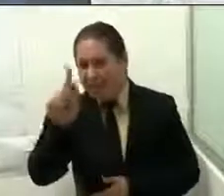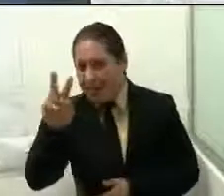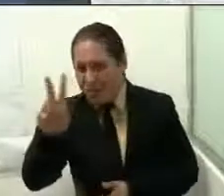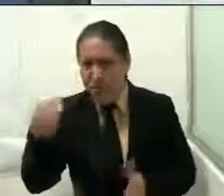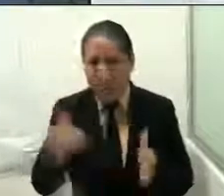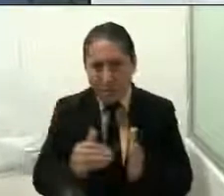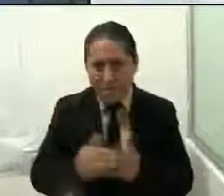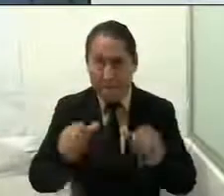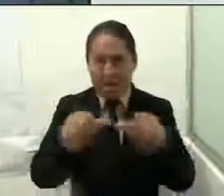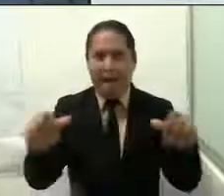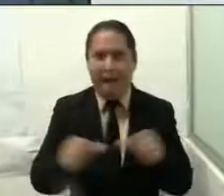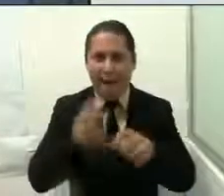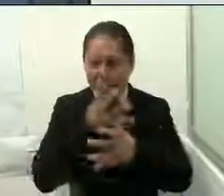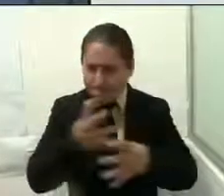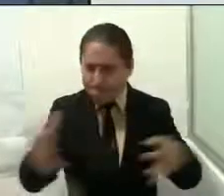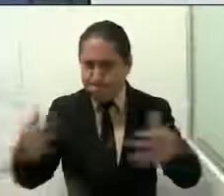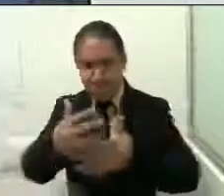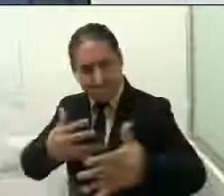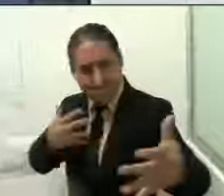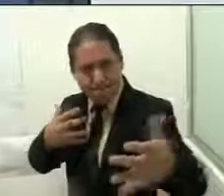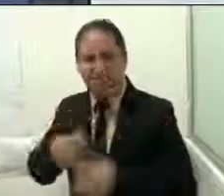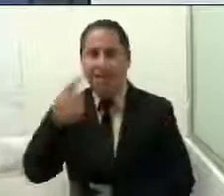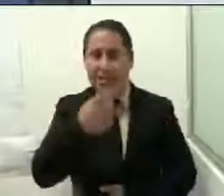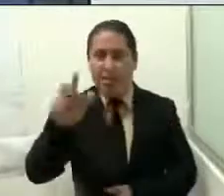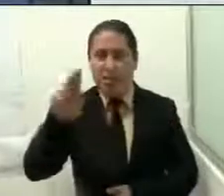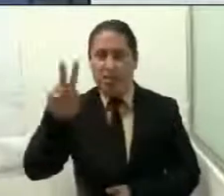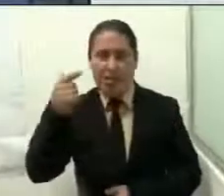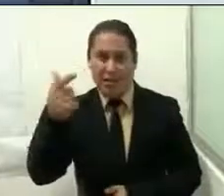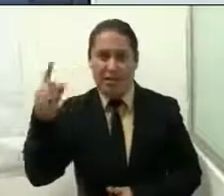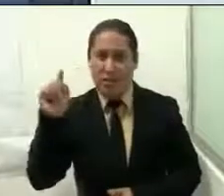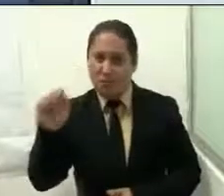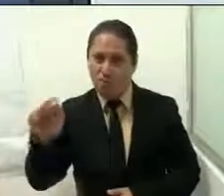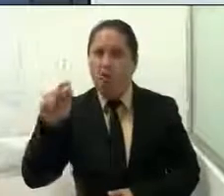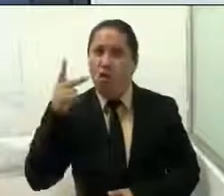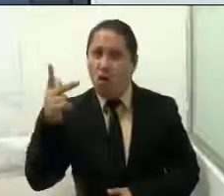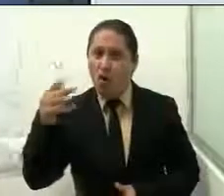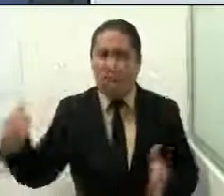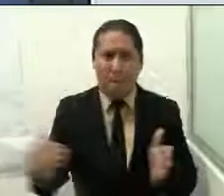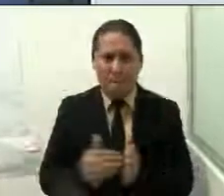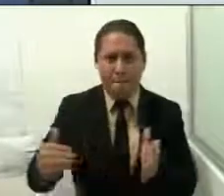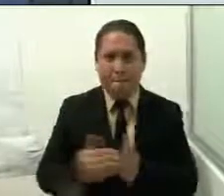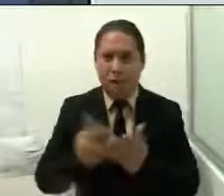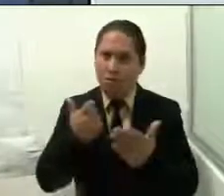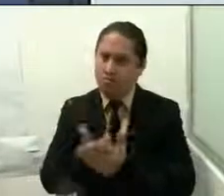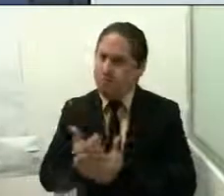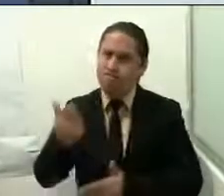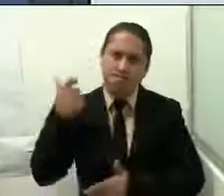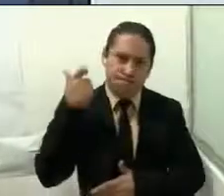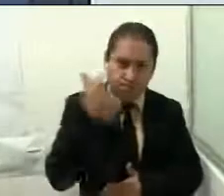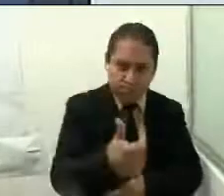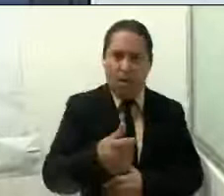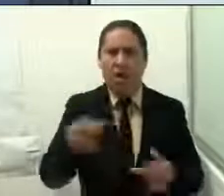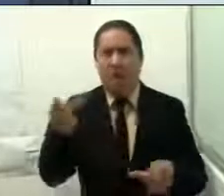con una inversión de 180 y 7.8 millones de pesos y producir